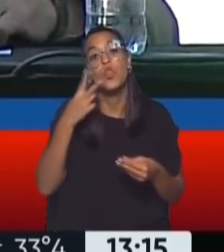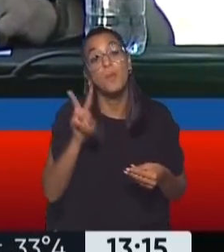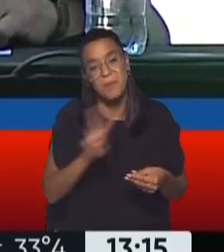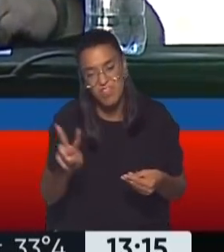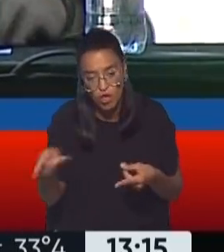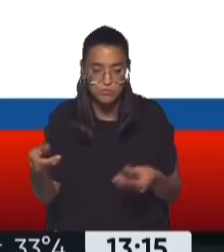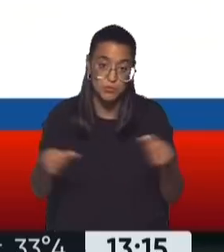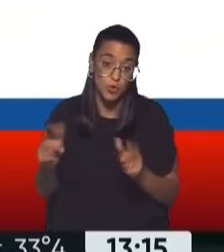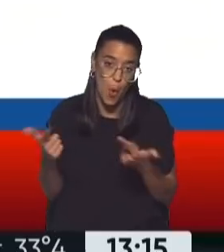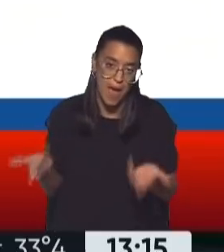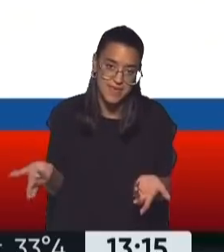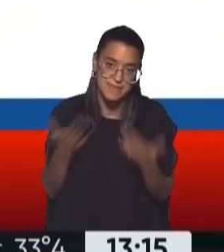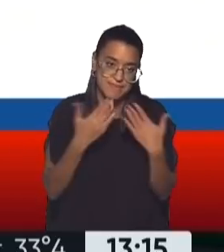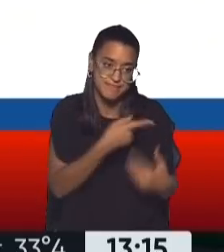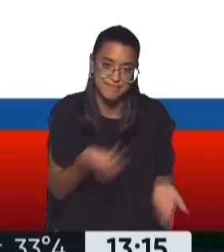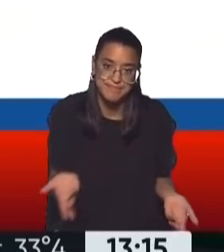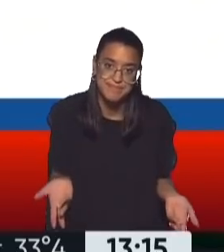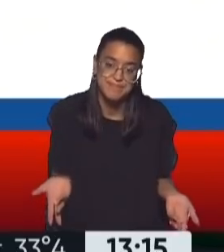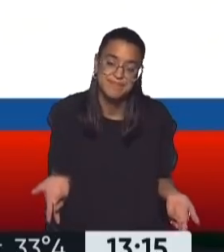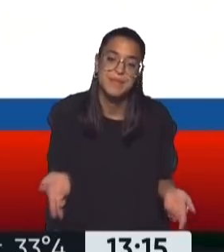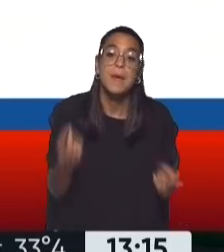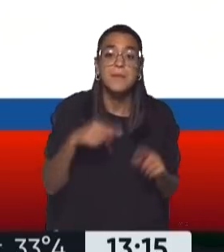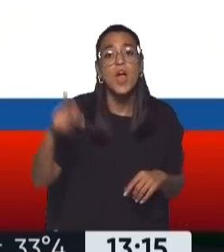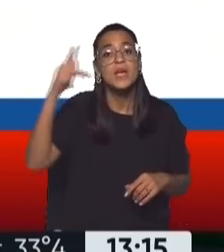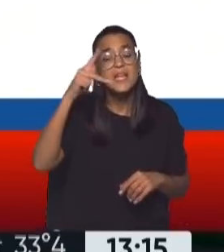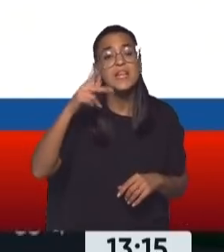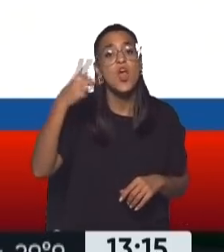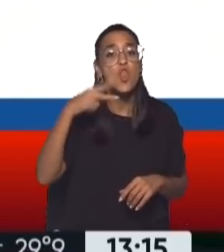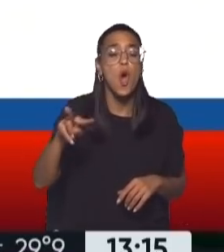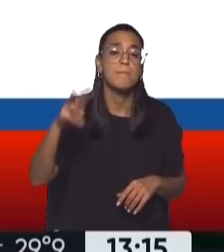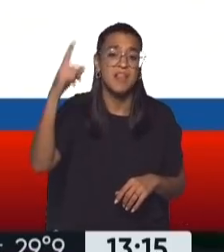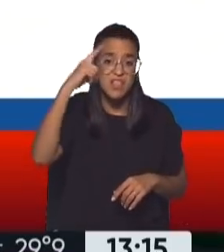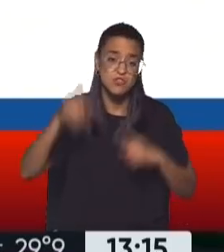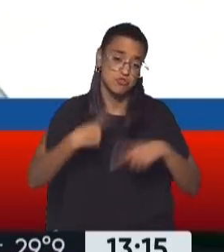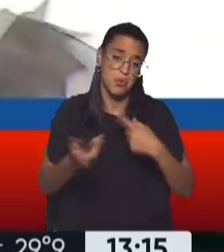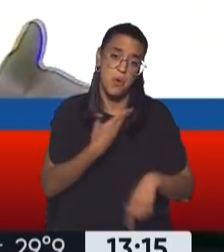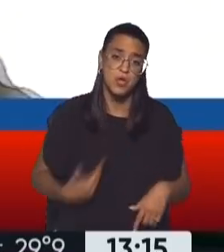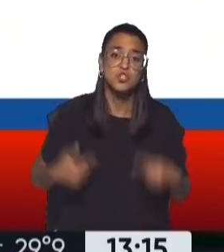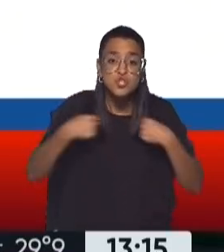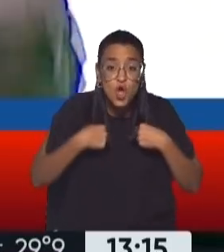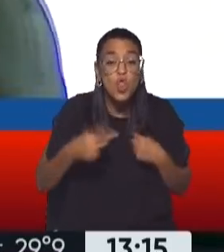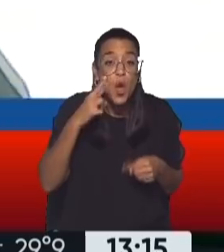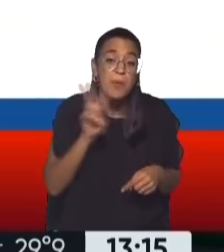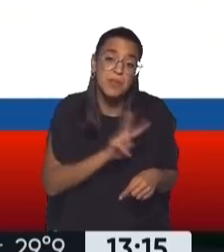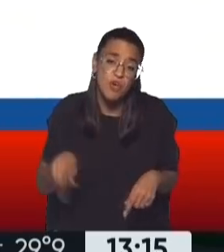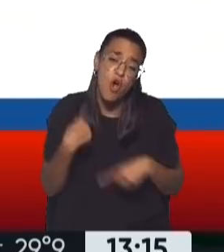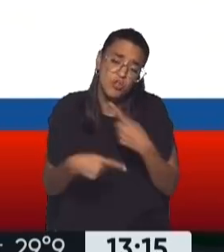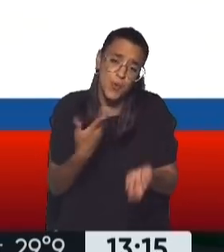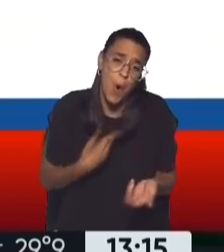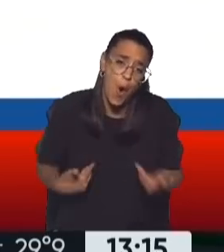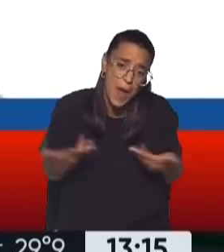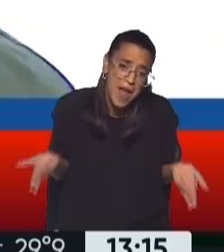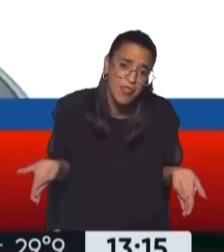2022. Pero miren, Cristina en el 2010 siguió gobernando. Y yo en el 2022 voy a seguir gobernando.